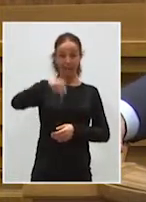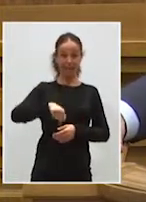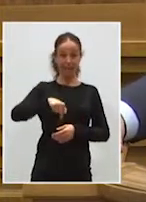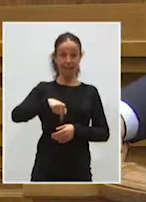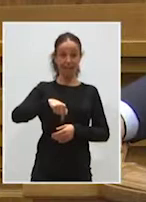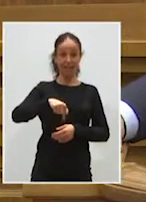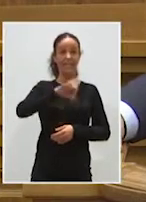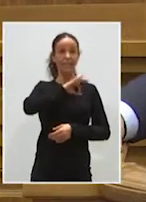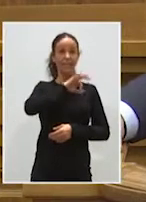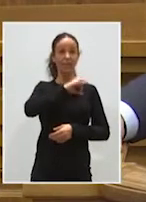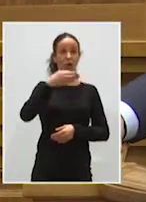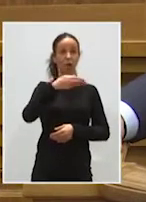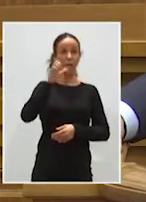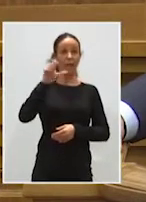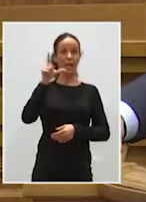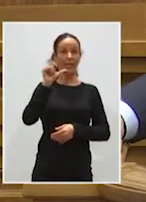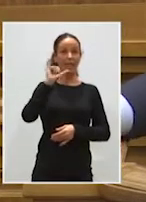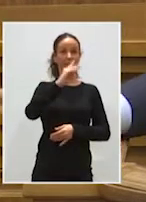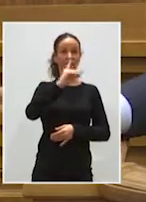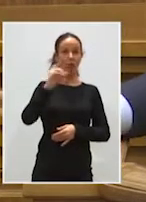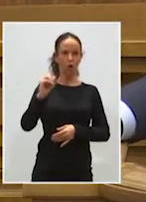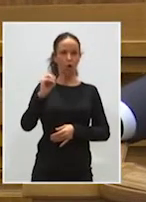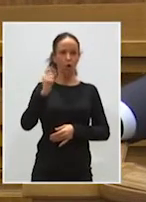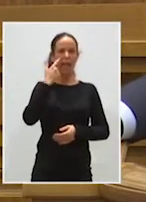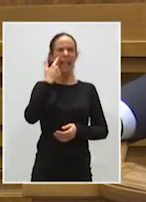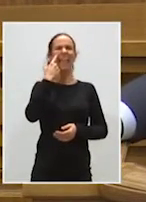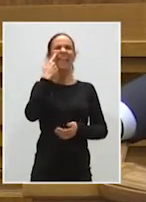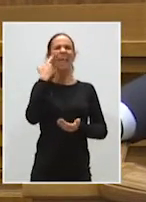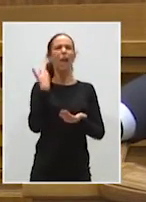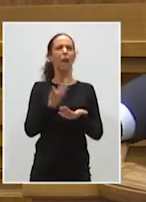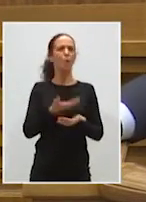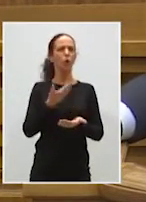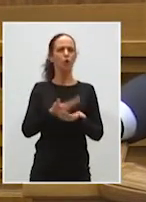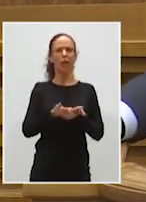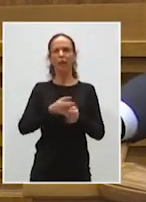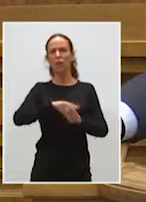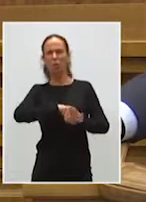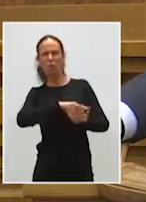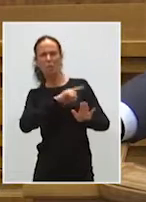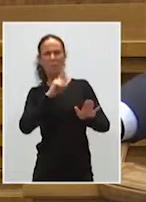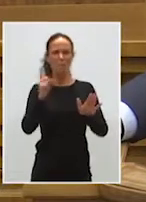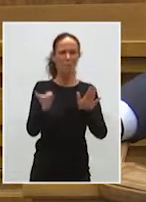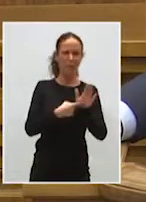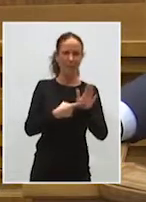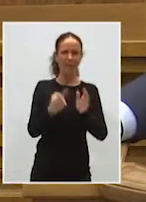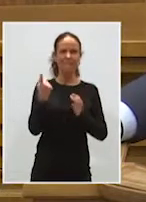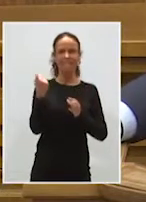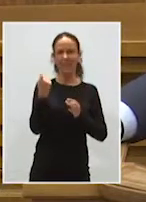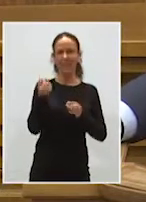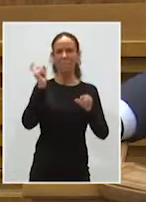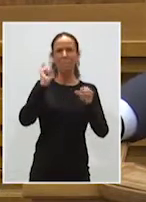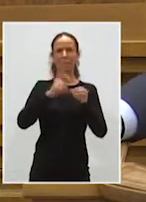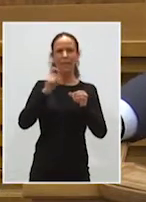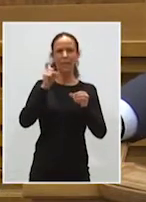comunidades por eso ha vuelto a preguntar a page qué opina de este decreto y qué opina de que los restaurantes los hoteles los comercios tengan que